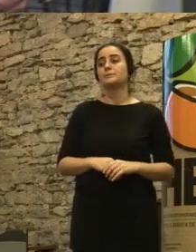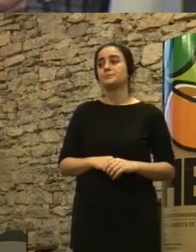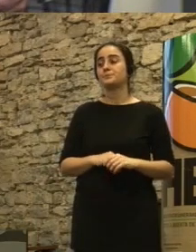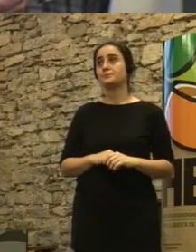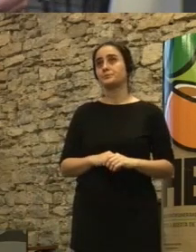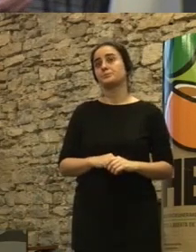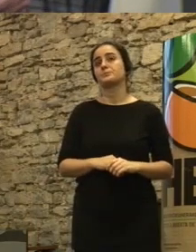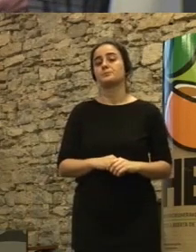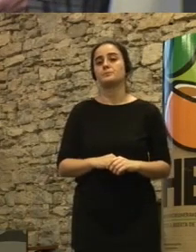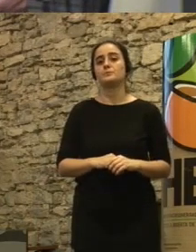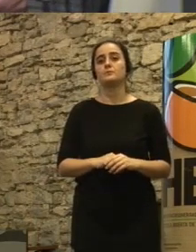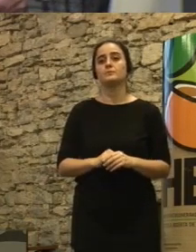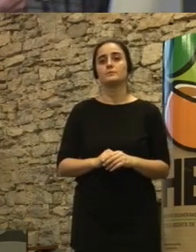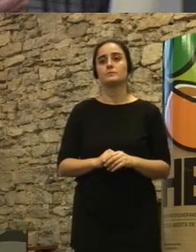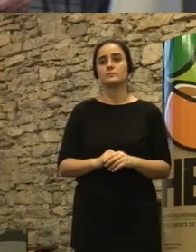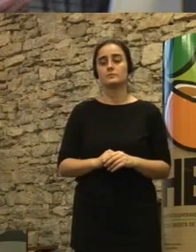cuenta que